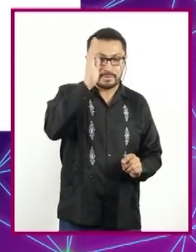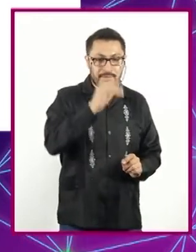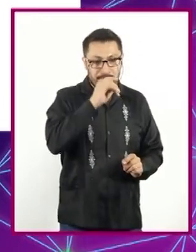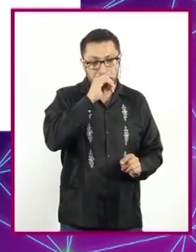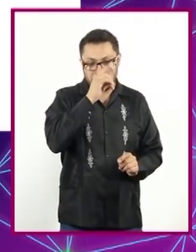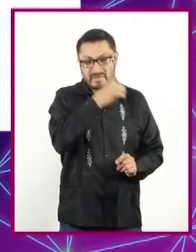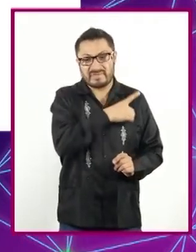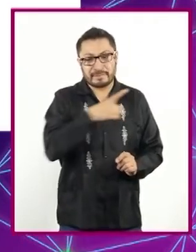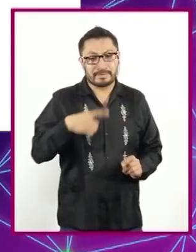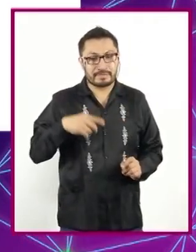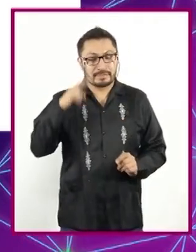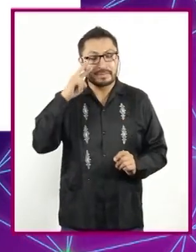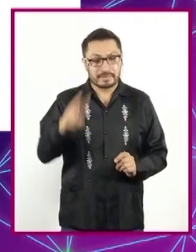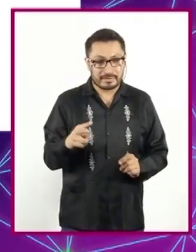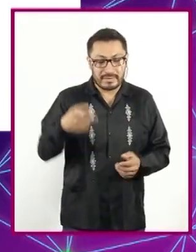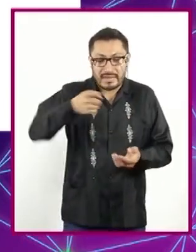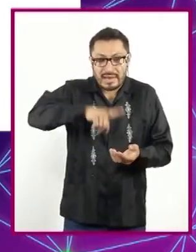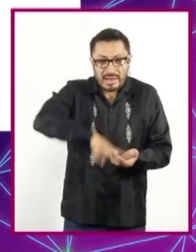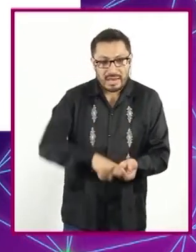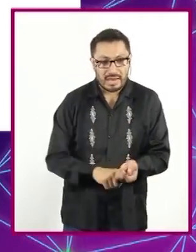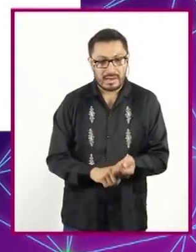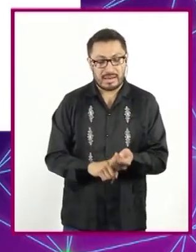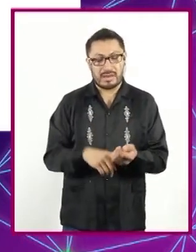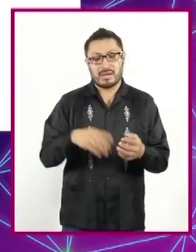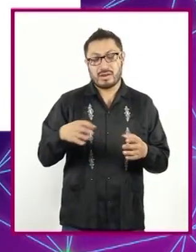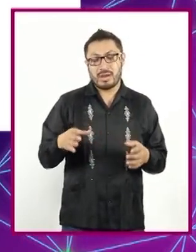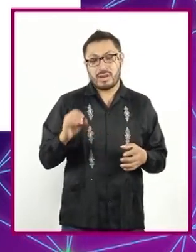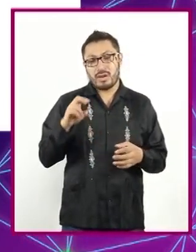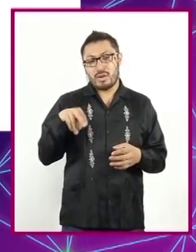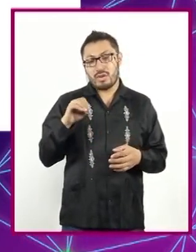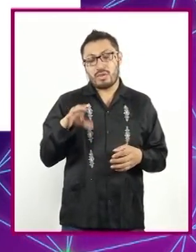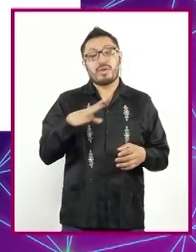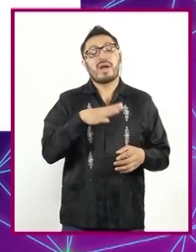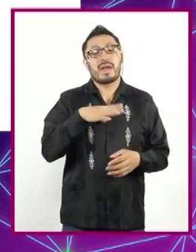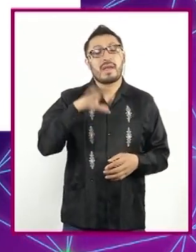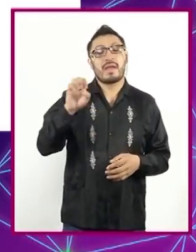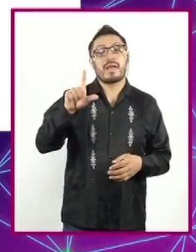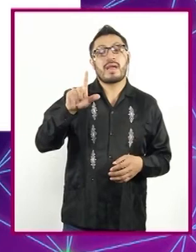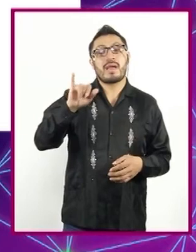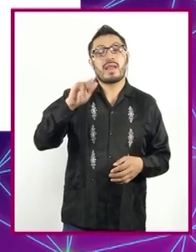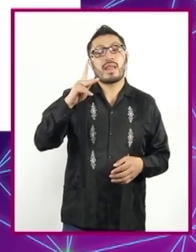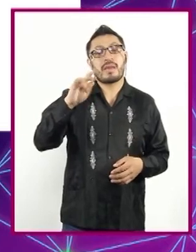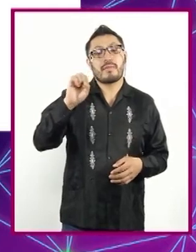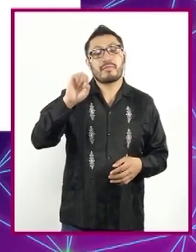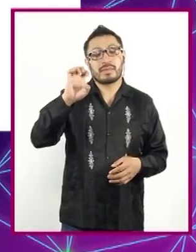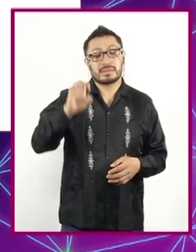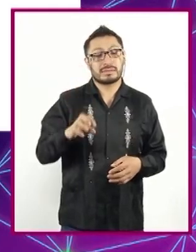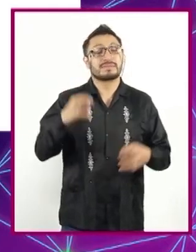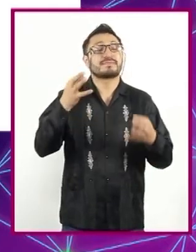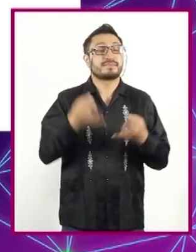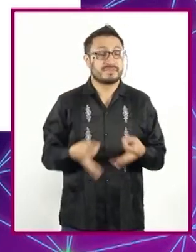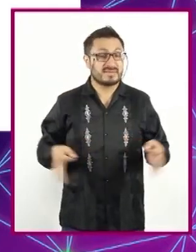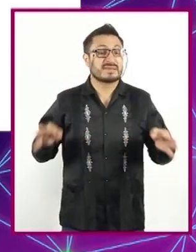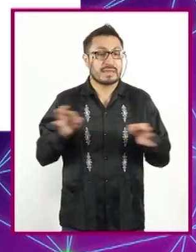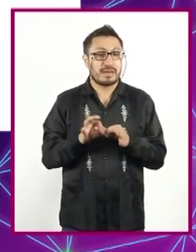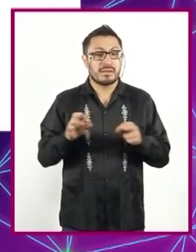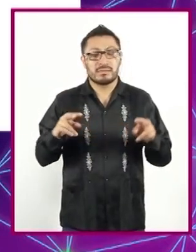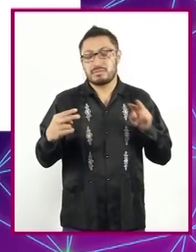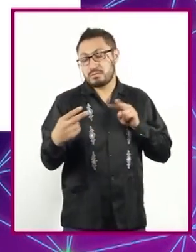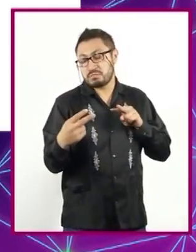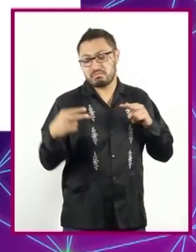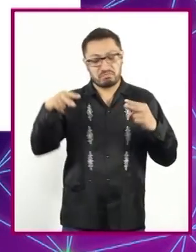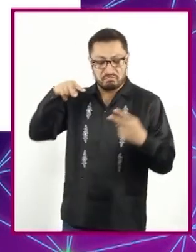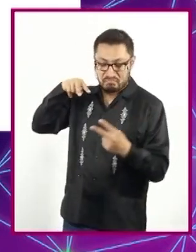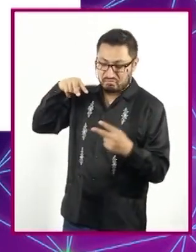debe observar que dentro del cono se forma una elipse. Importa hacia dónde se gire la